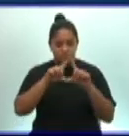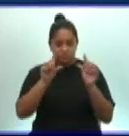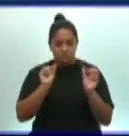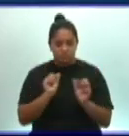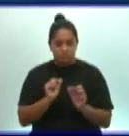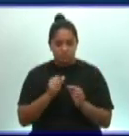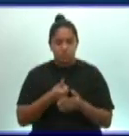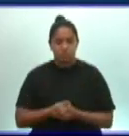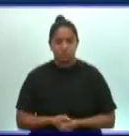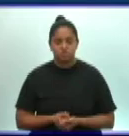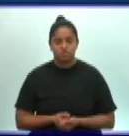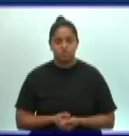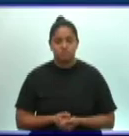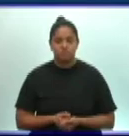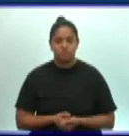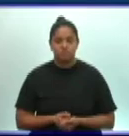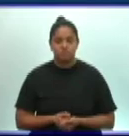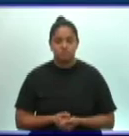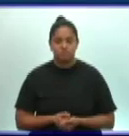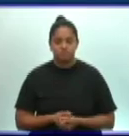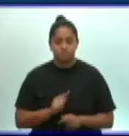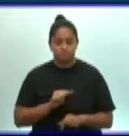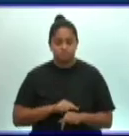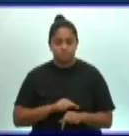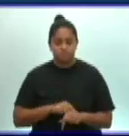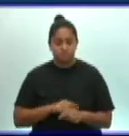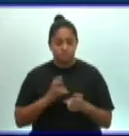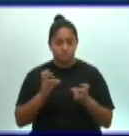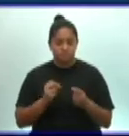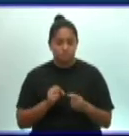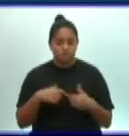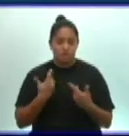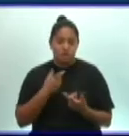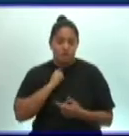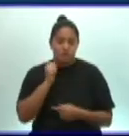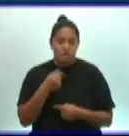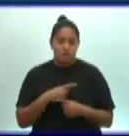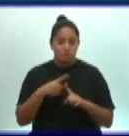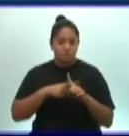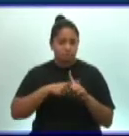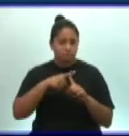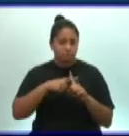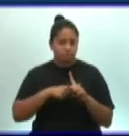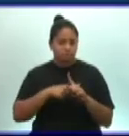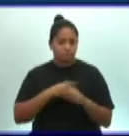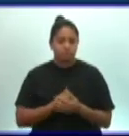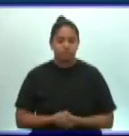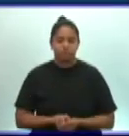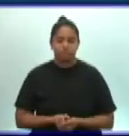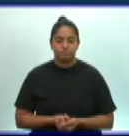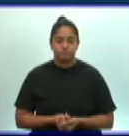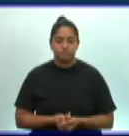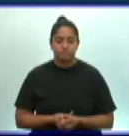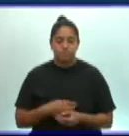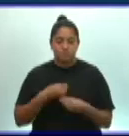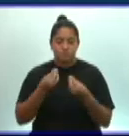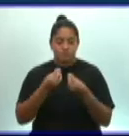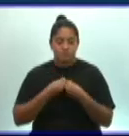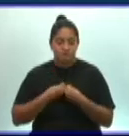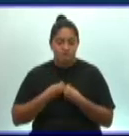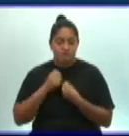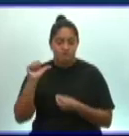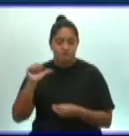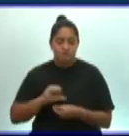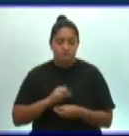para evitar cualquier imprecisión a la hora de calcular, por ejemplo, la temperatura en cualquier otro estado físico y que nos haya dado mal el resultado. Bien, pero no